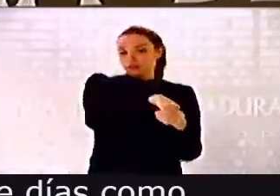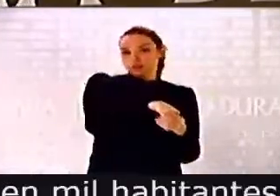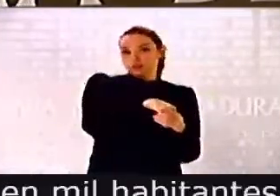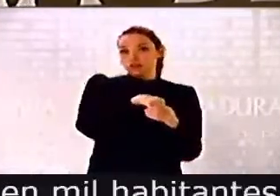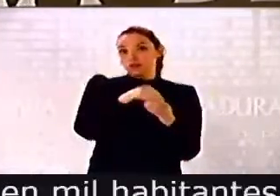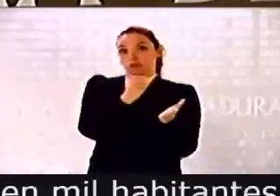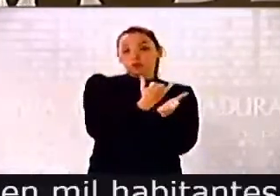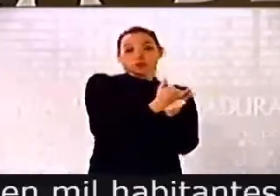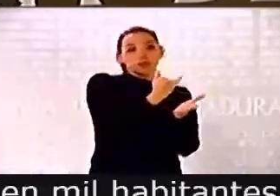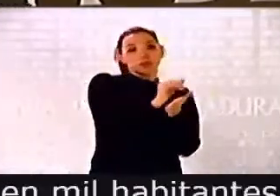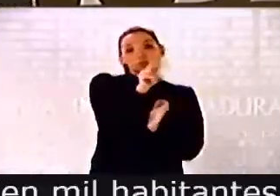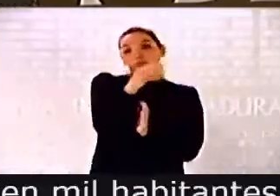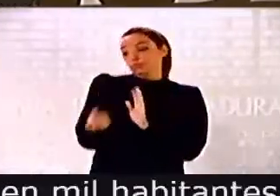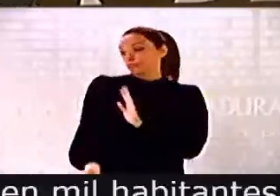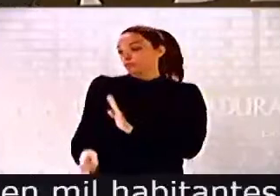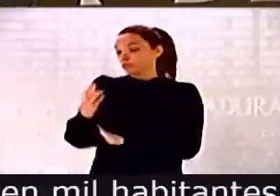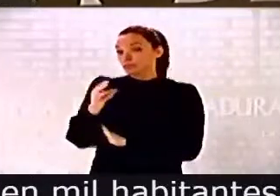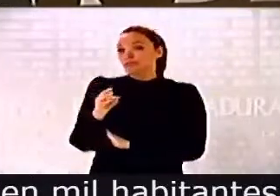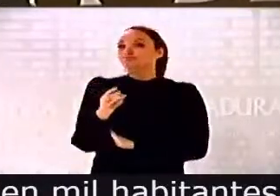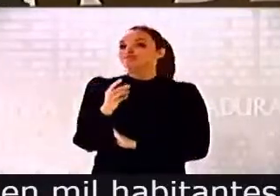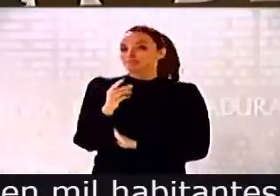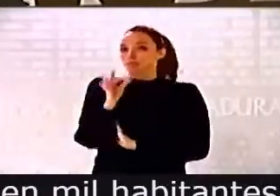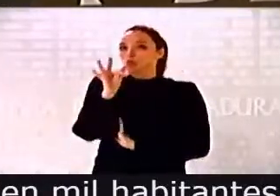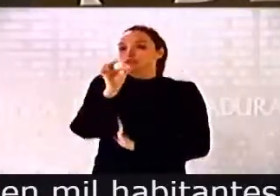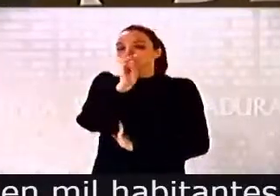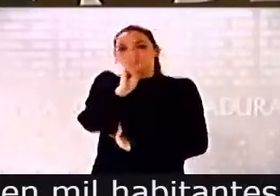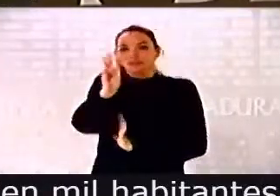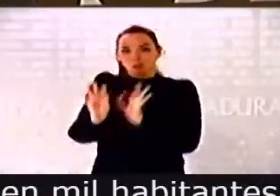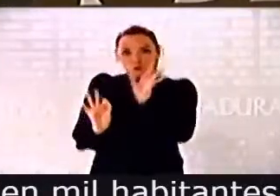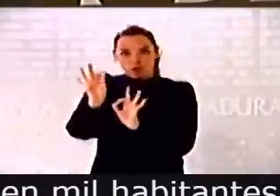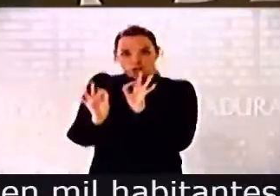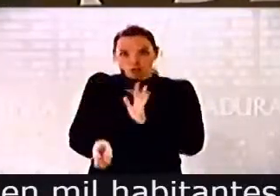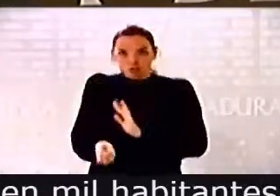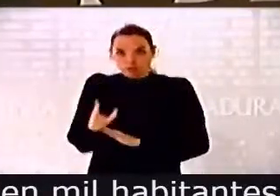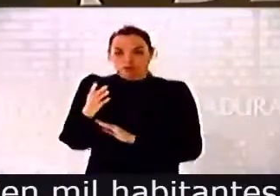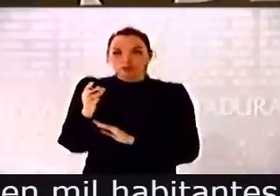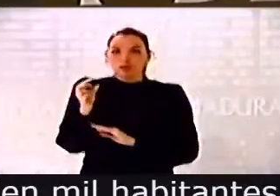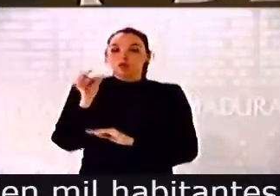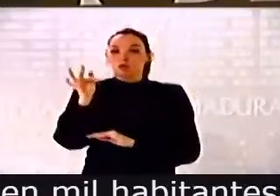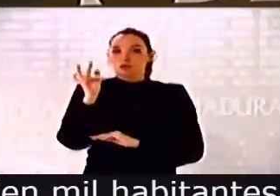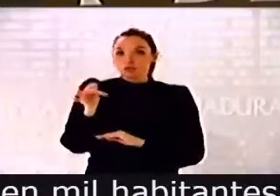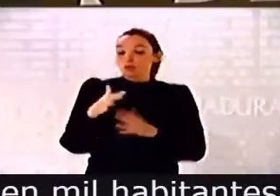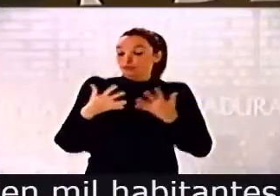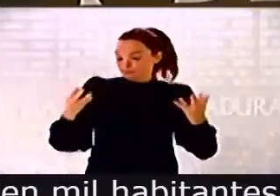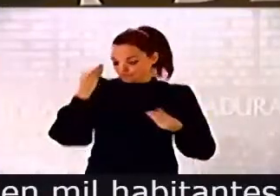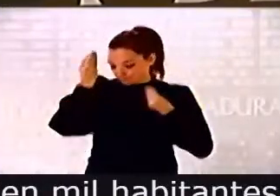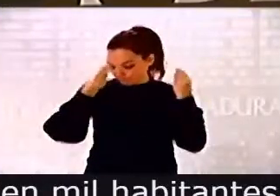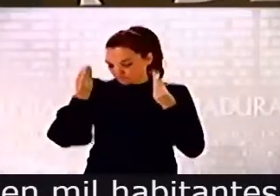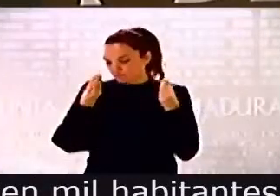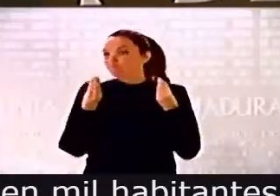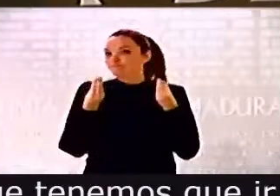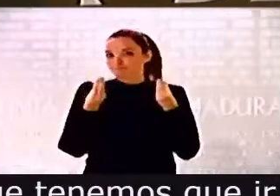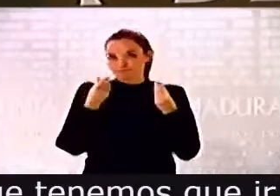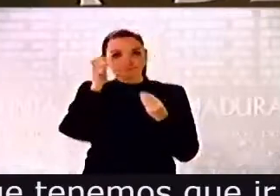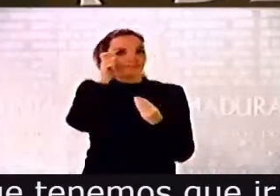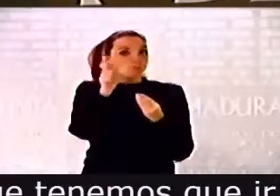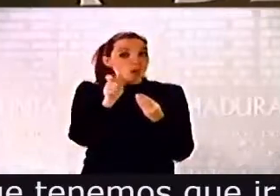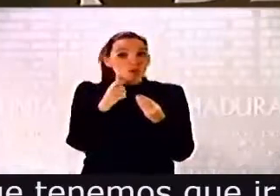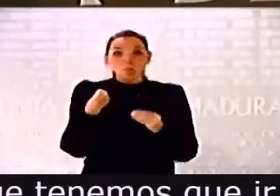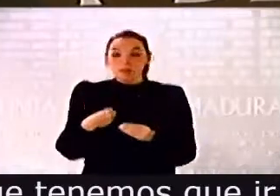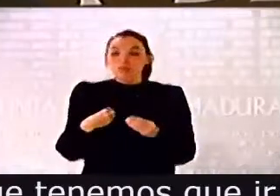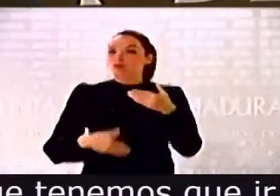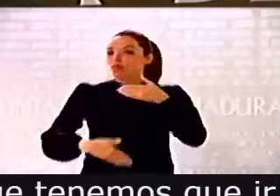del 33% de las PCRs, y entendemos que tenemos que ir a aislamiento